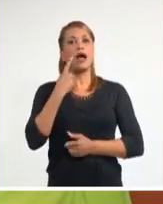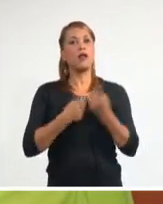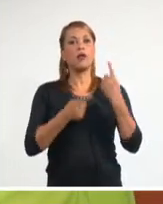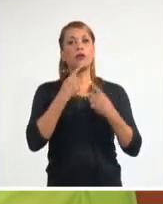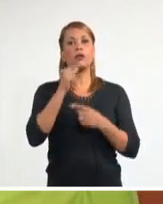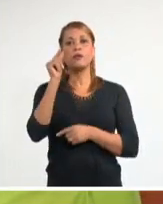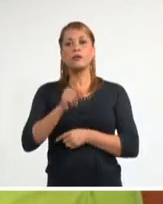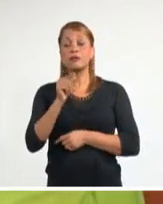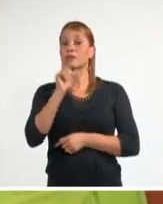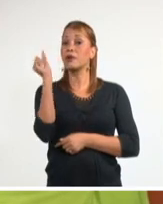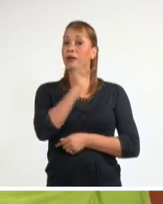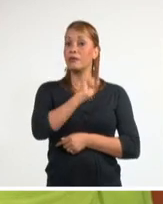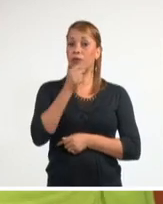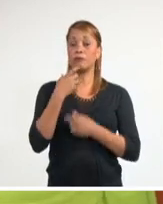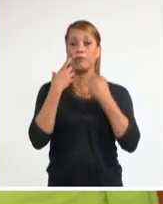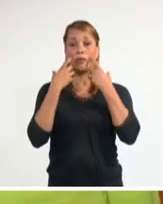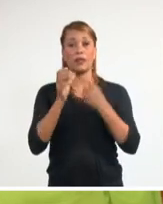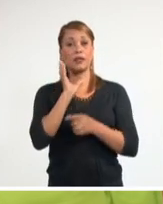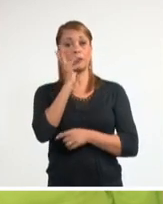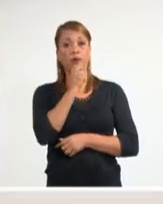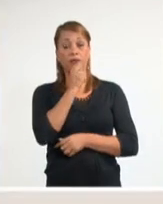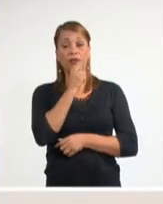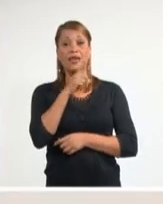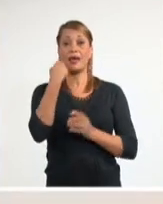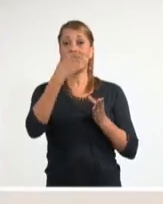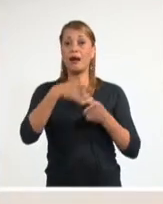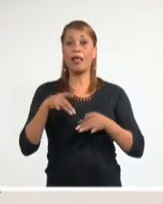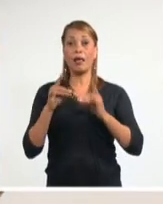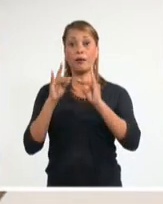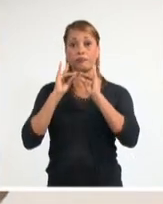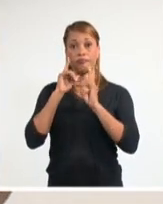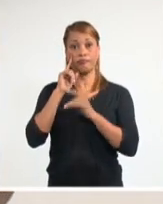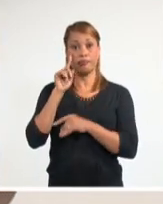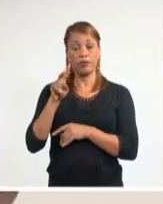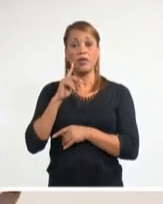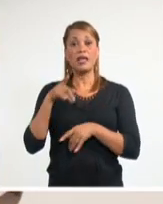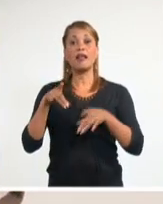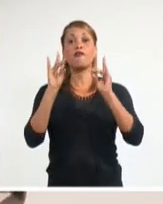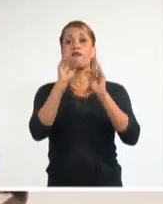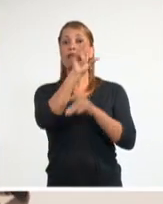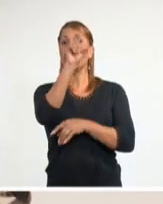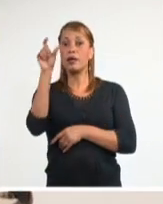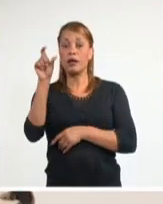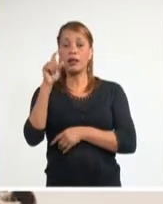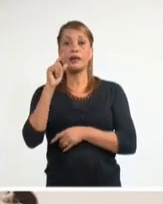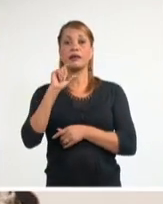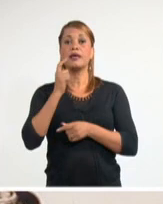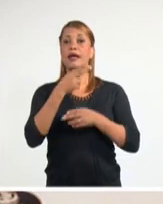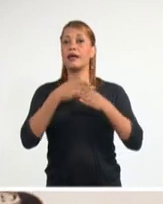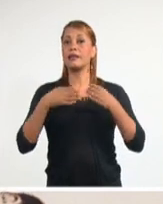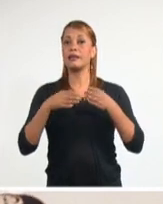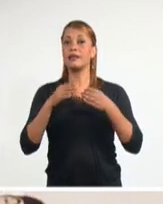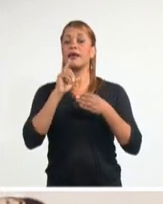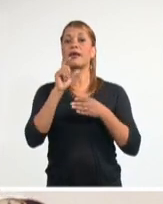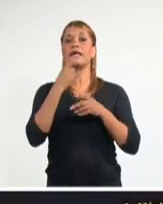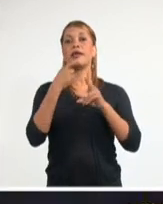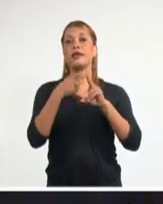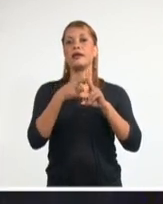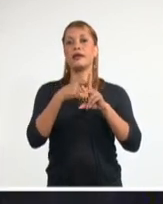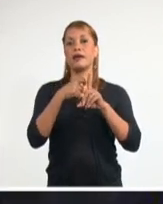Jardín del Jazz y Grecolandia. Su cadáver será velado en la funeraria de Calzada de Ica. Su sepelio tendrá lugar a las 3 de la tarde en